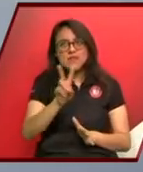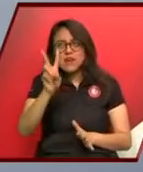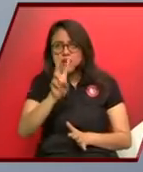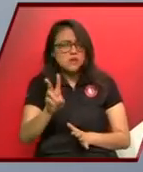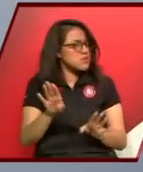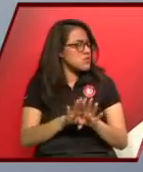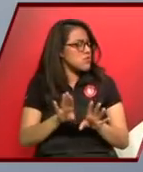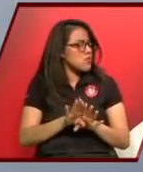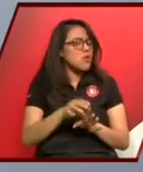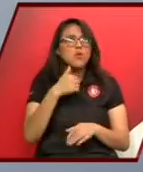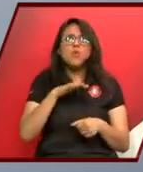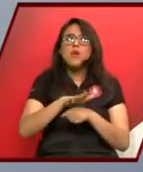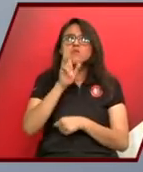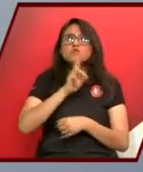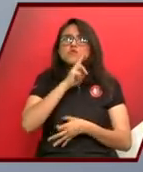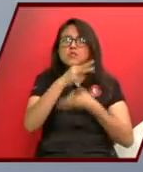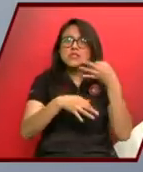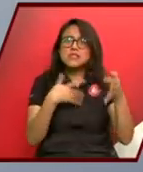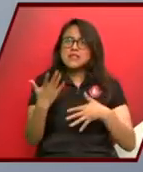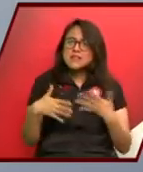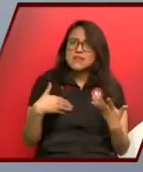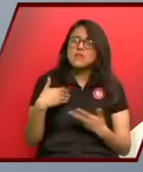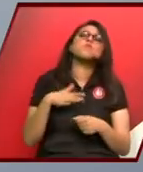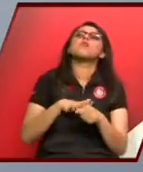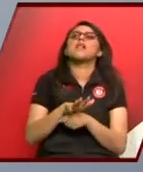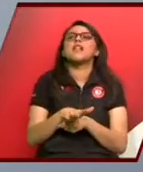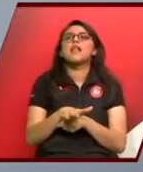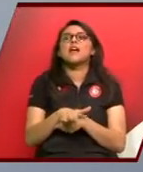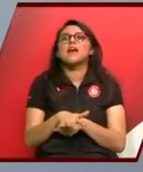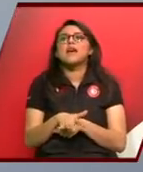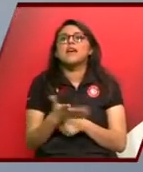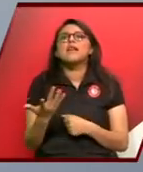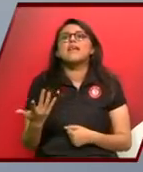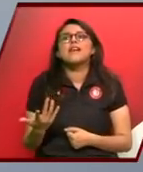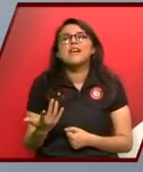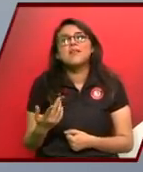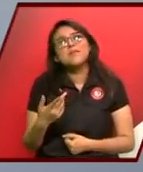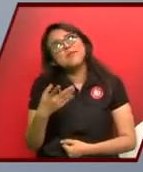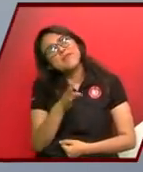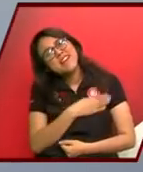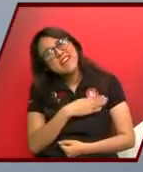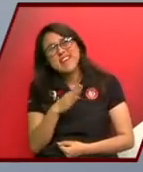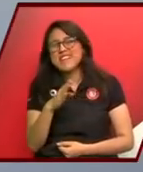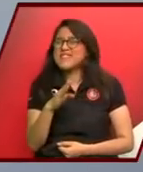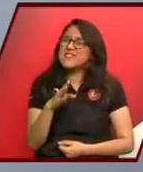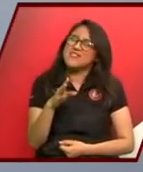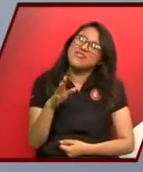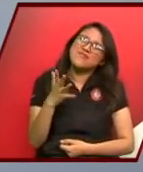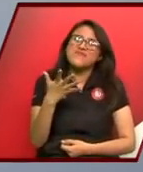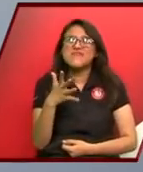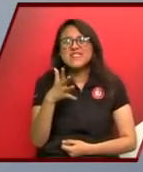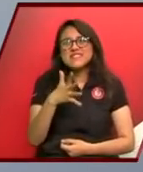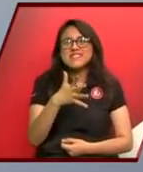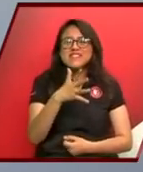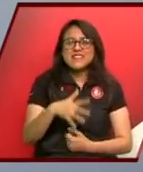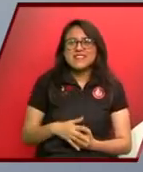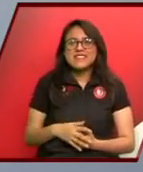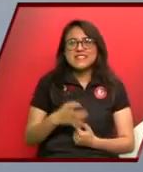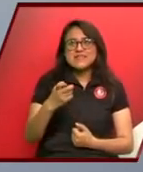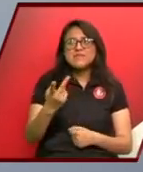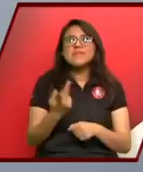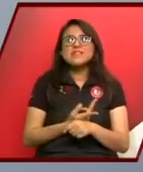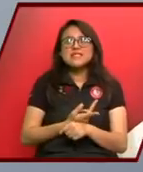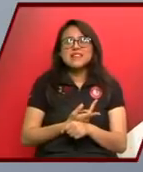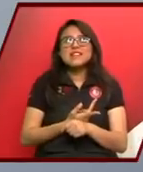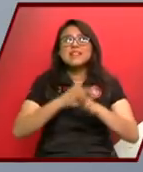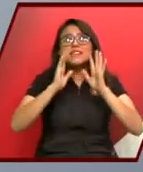¿Disfrutando? Dime qué noticias tienes como para que yo diga que andamos disfrutando el viernes. ¿Con qué quieres salir hoy? Vámonos con... Efectivamente, lo que pasa